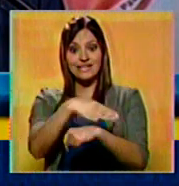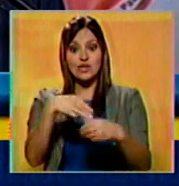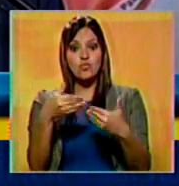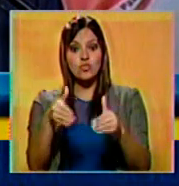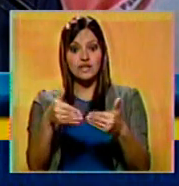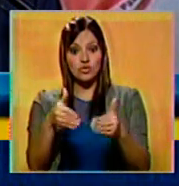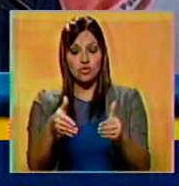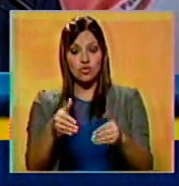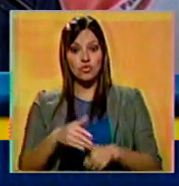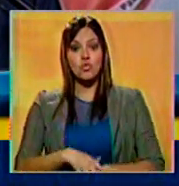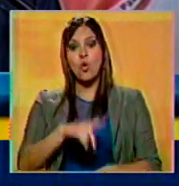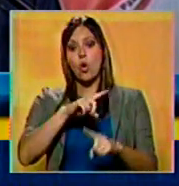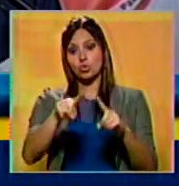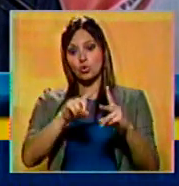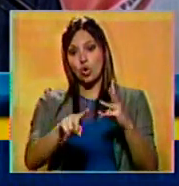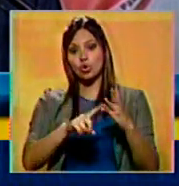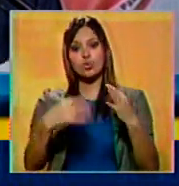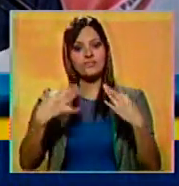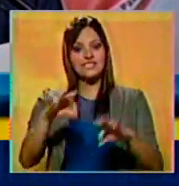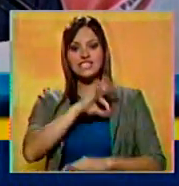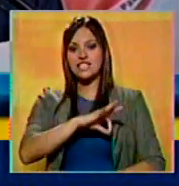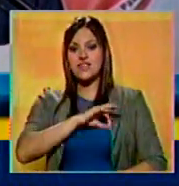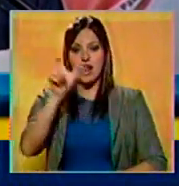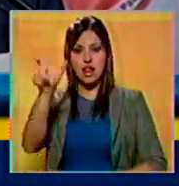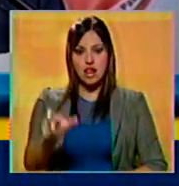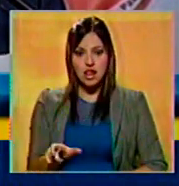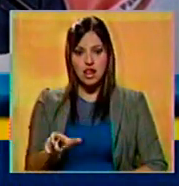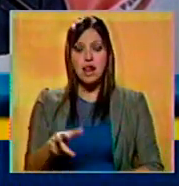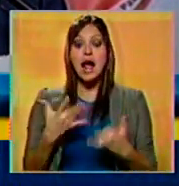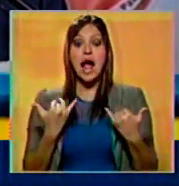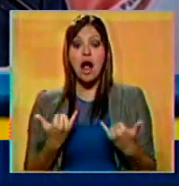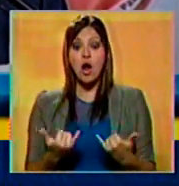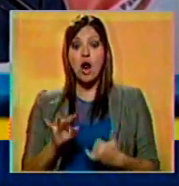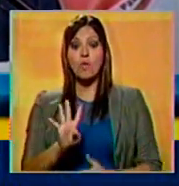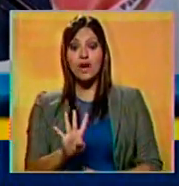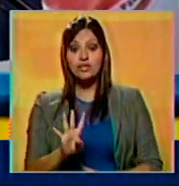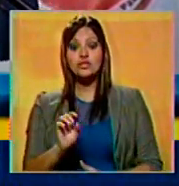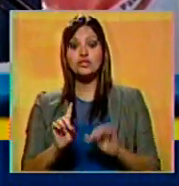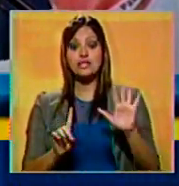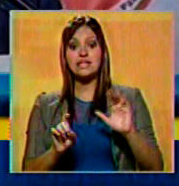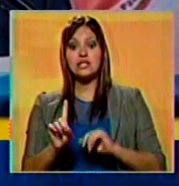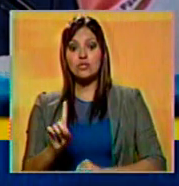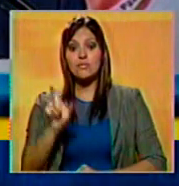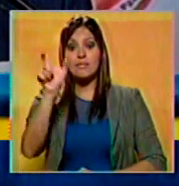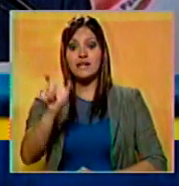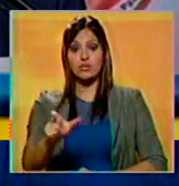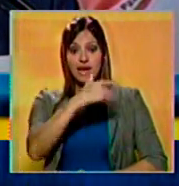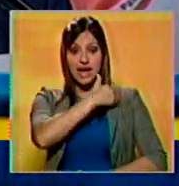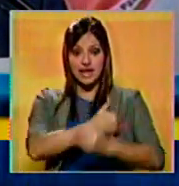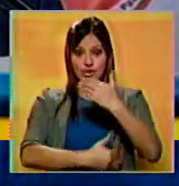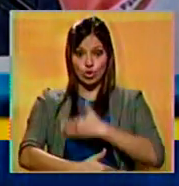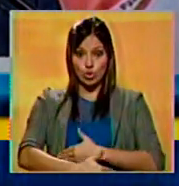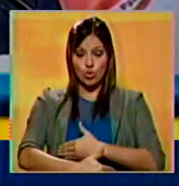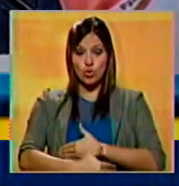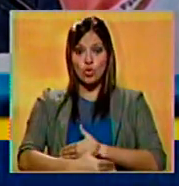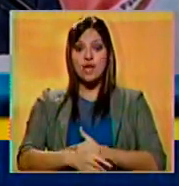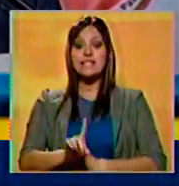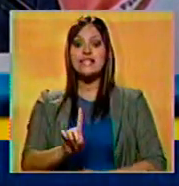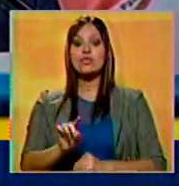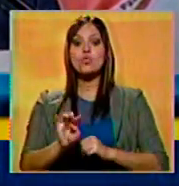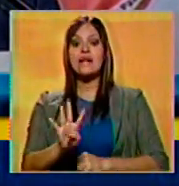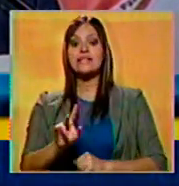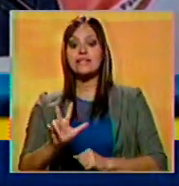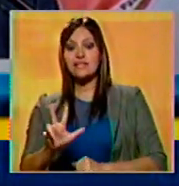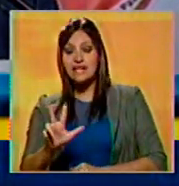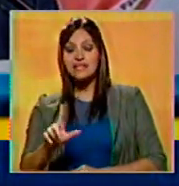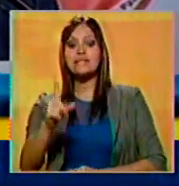Público y el resto son civiles. Hasta el momento van 461 heridos, de los cuales